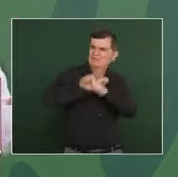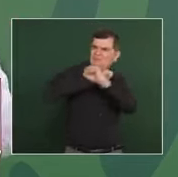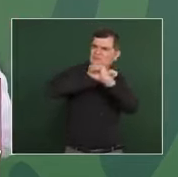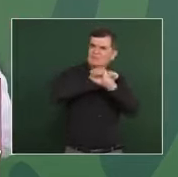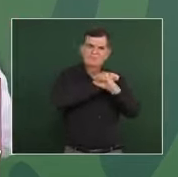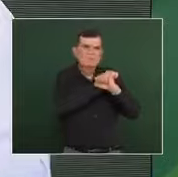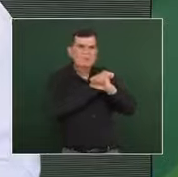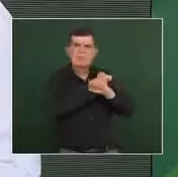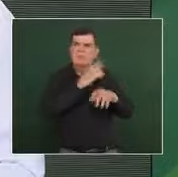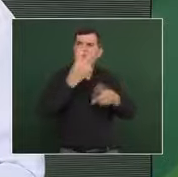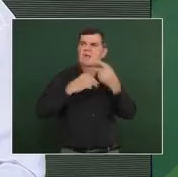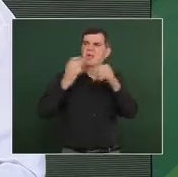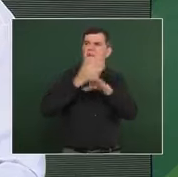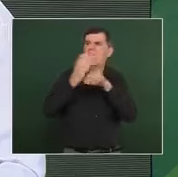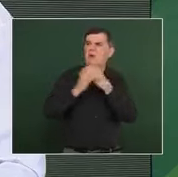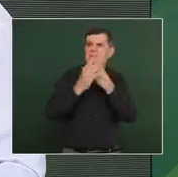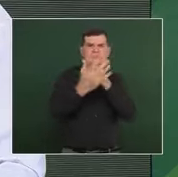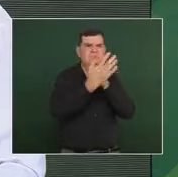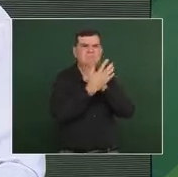todas las calamidades.